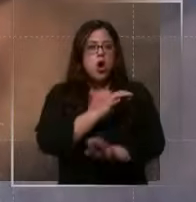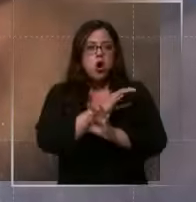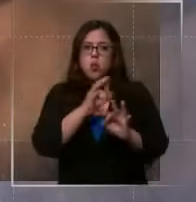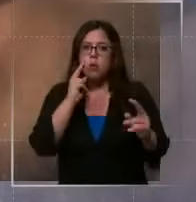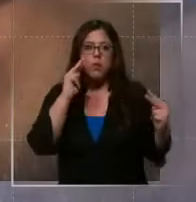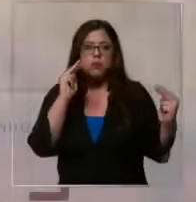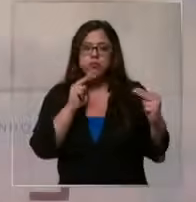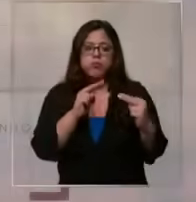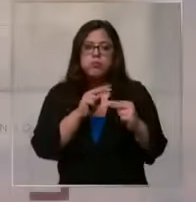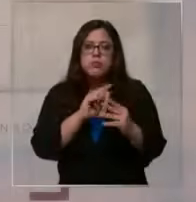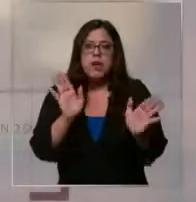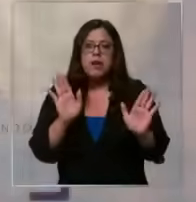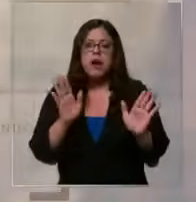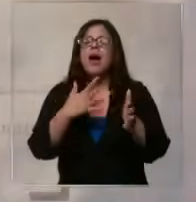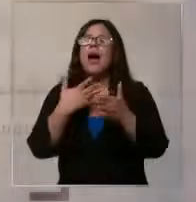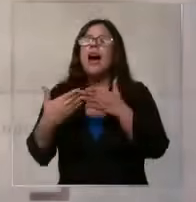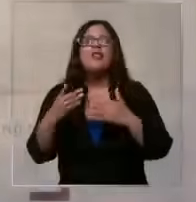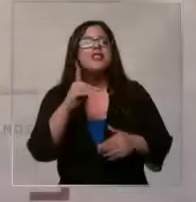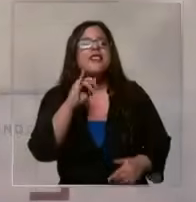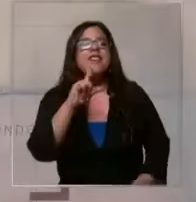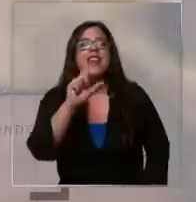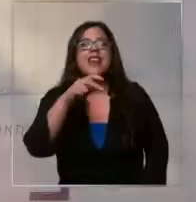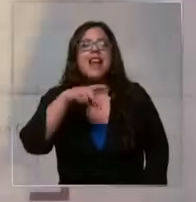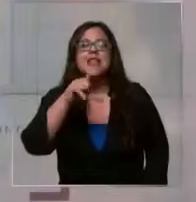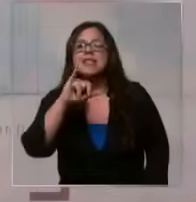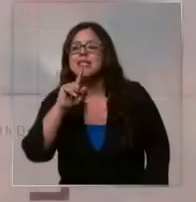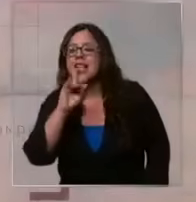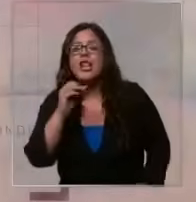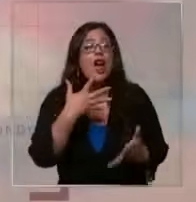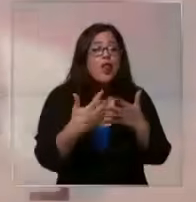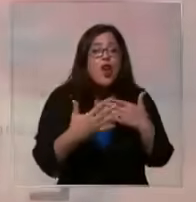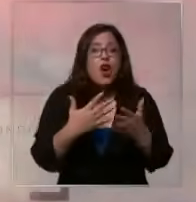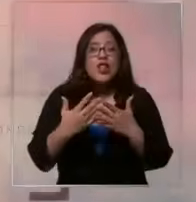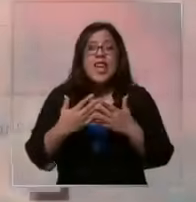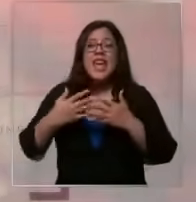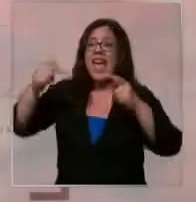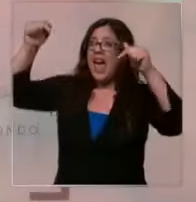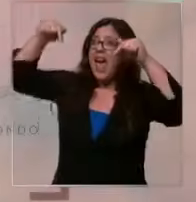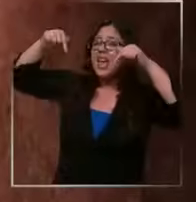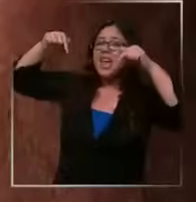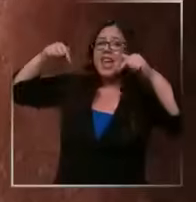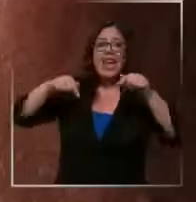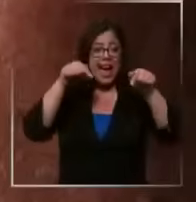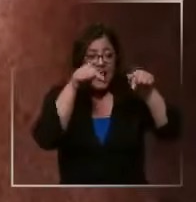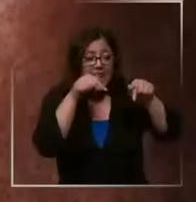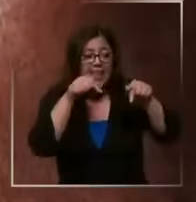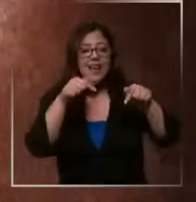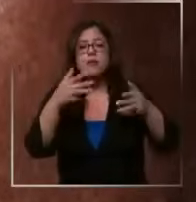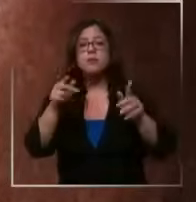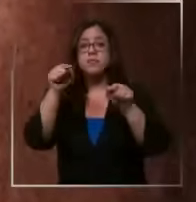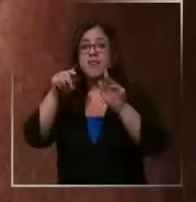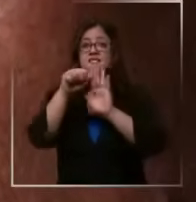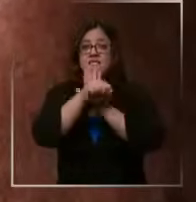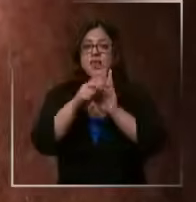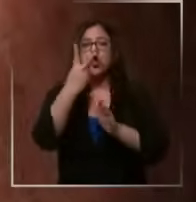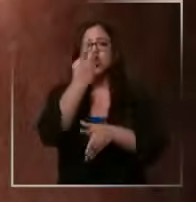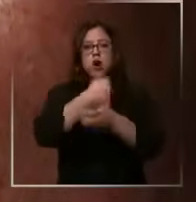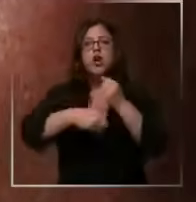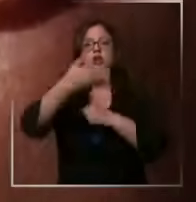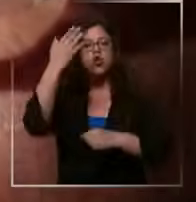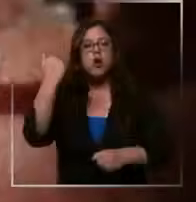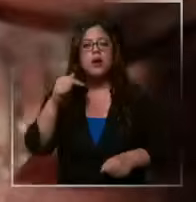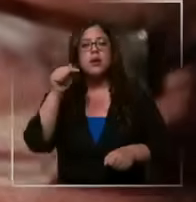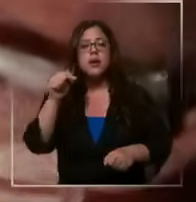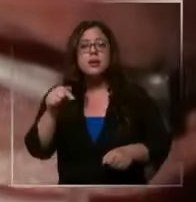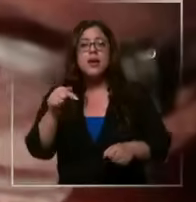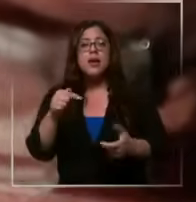ver. ¿Dónde está Dylancito? ¿Dónde está? Aquí está. Este registro es de hace 2 años y es uno